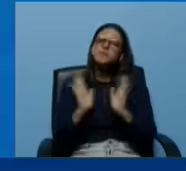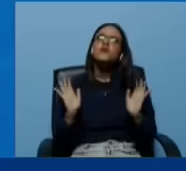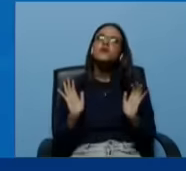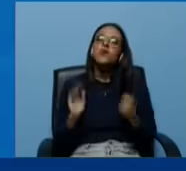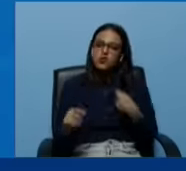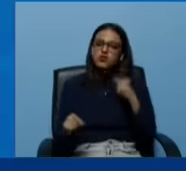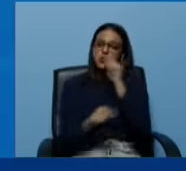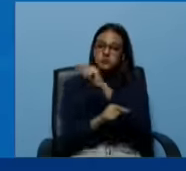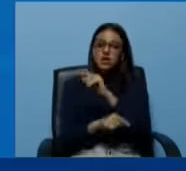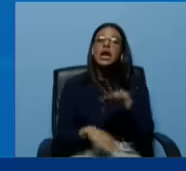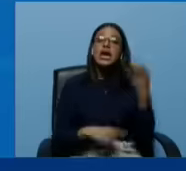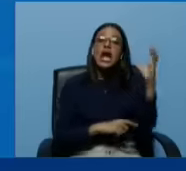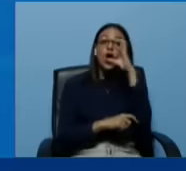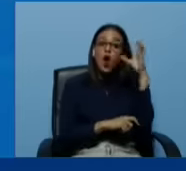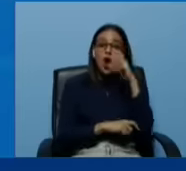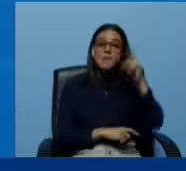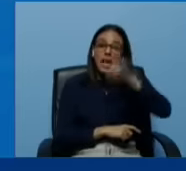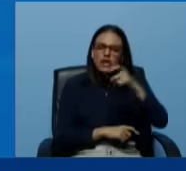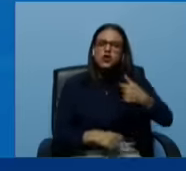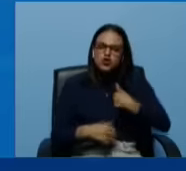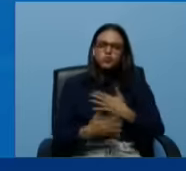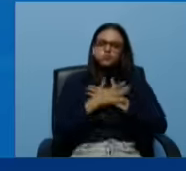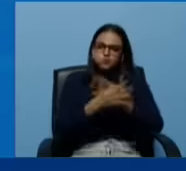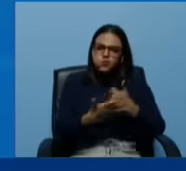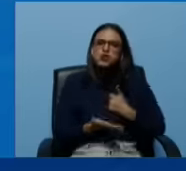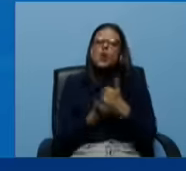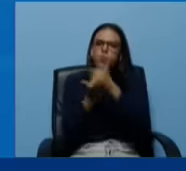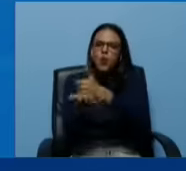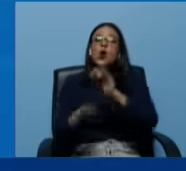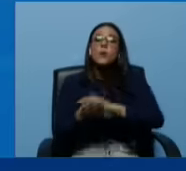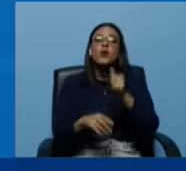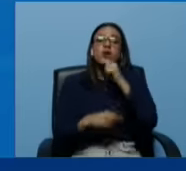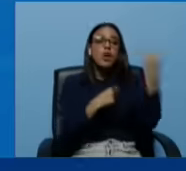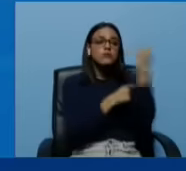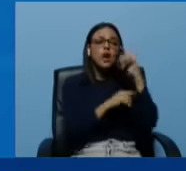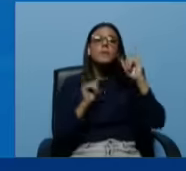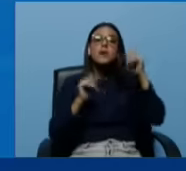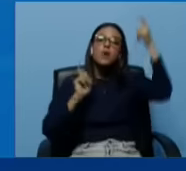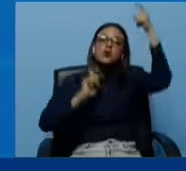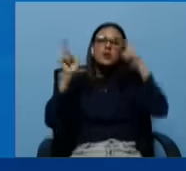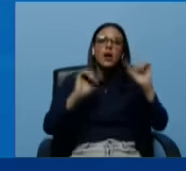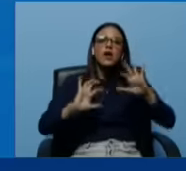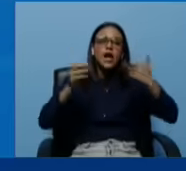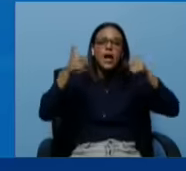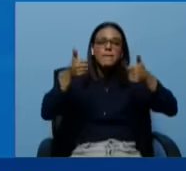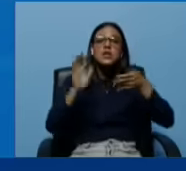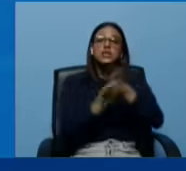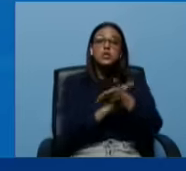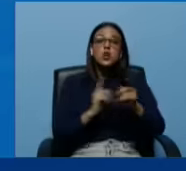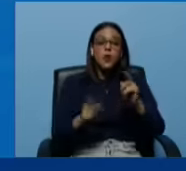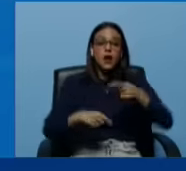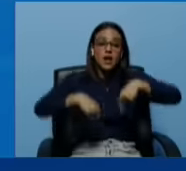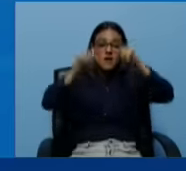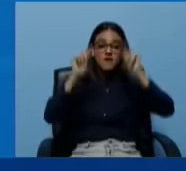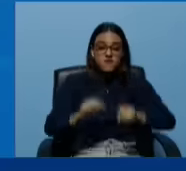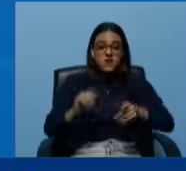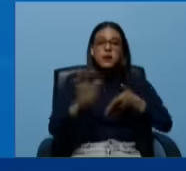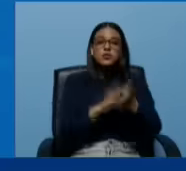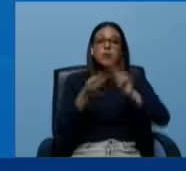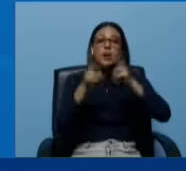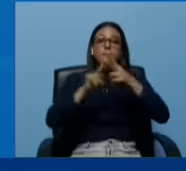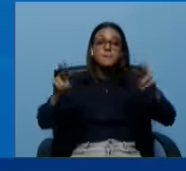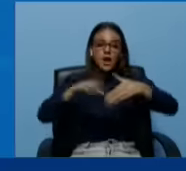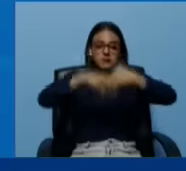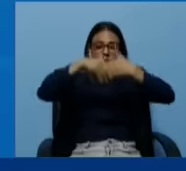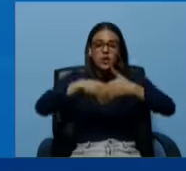Colombia necesite lo voy a ayudar, porque fue la orden que me dejó Chávez, que fue el que inició el proceso para la firma de la paz en Colombia. No